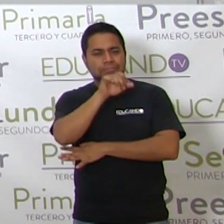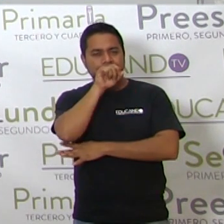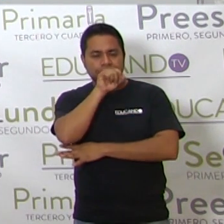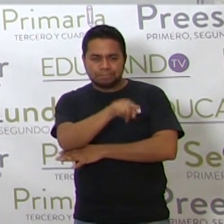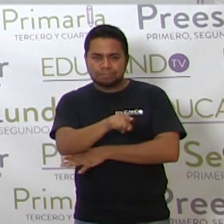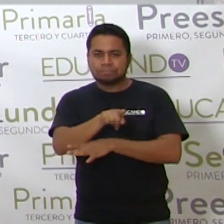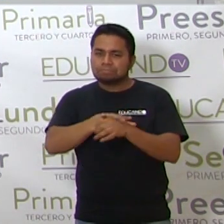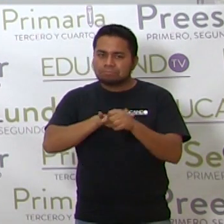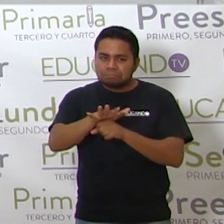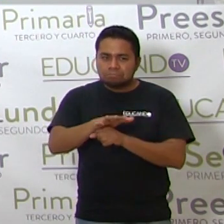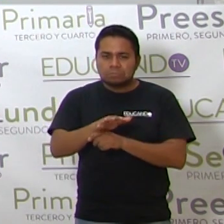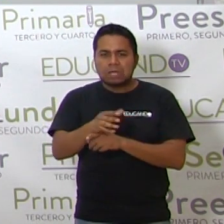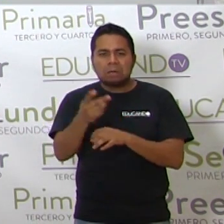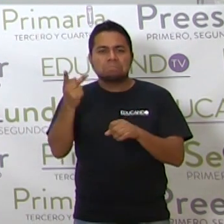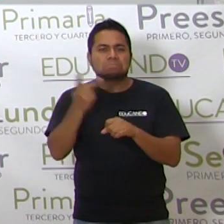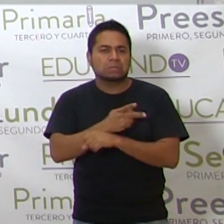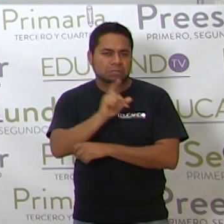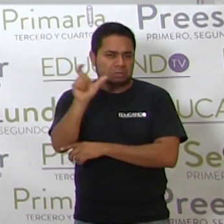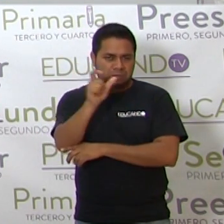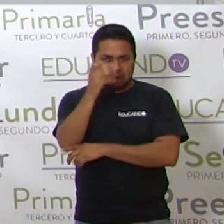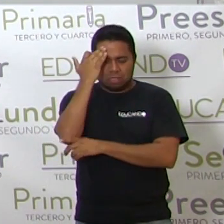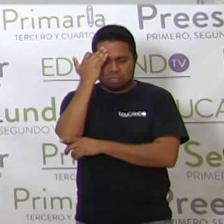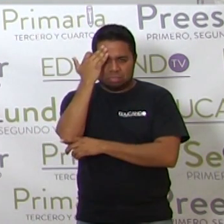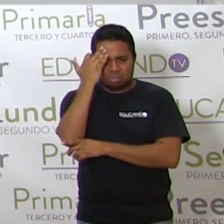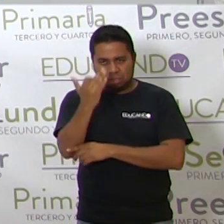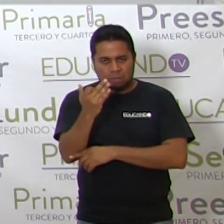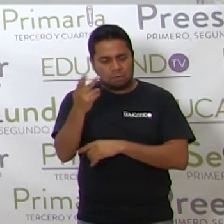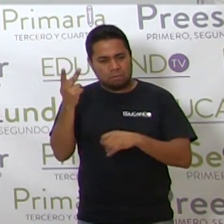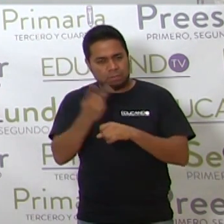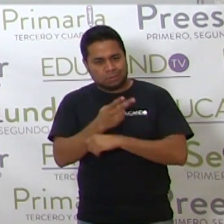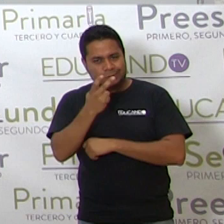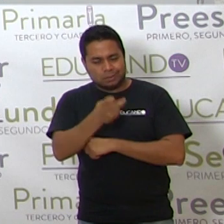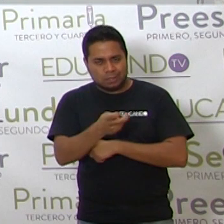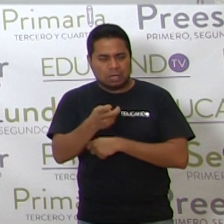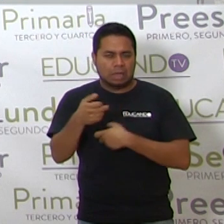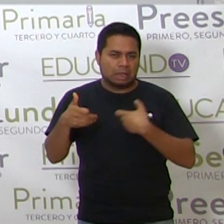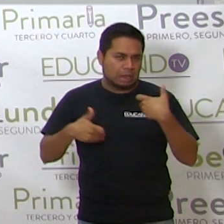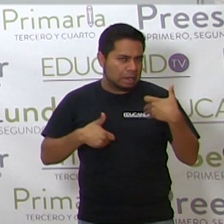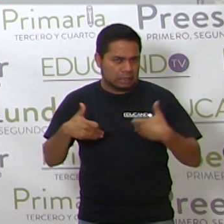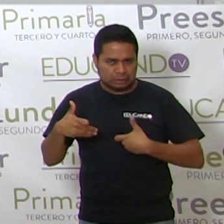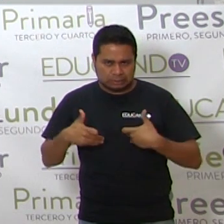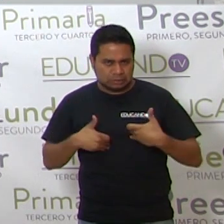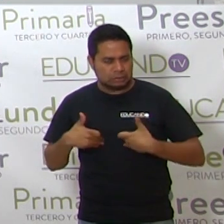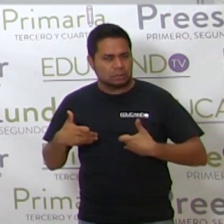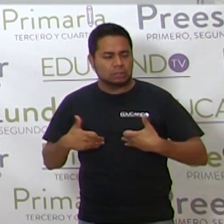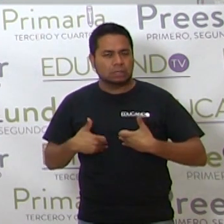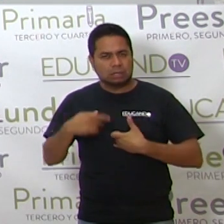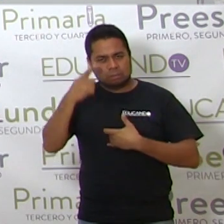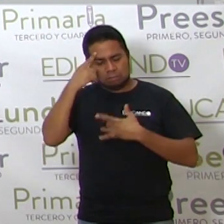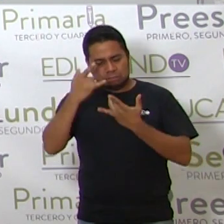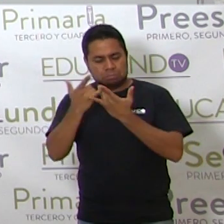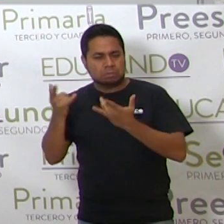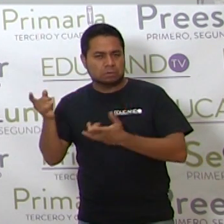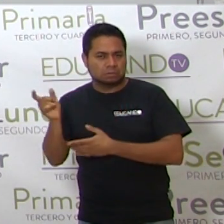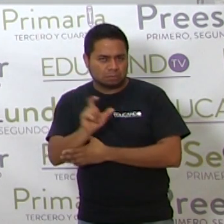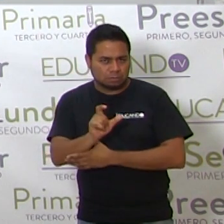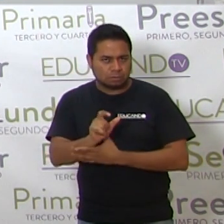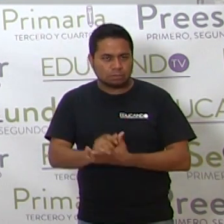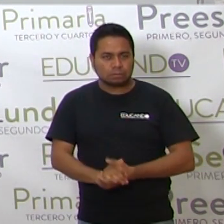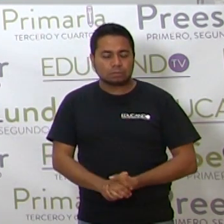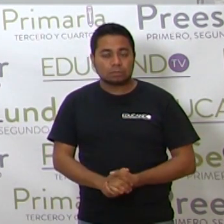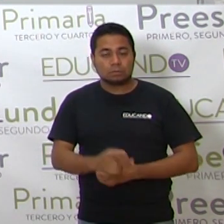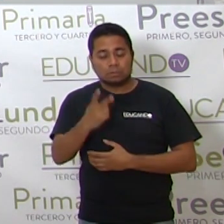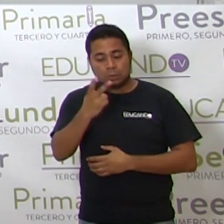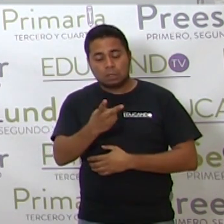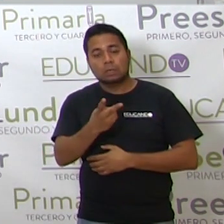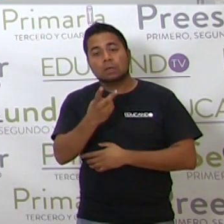tiempo en el que ocurre dicho dicho actor dicha dicha parte de la historia es por esto que es